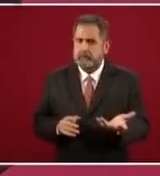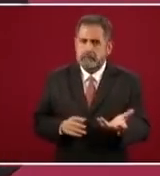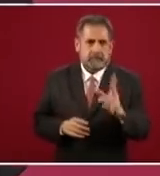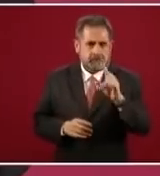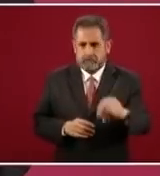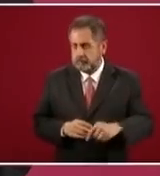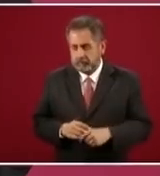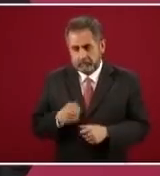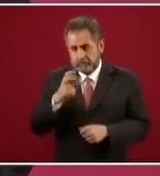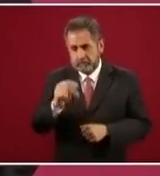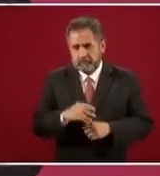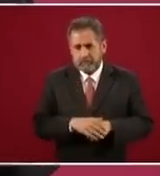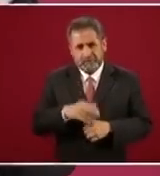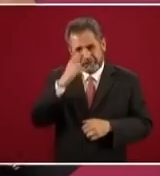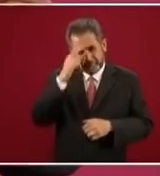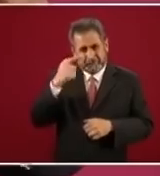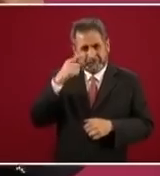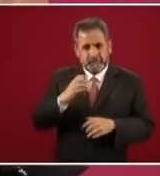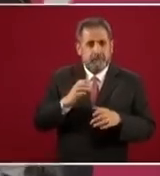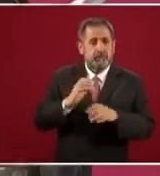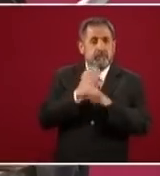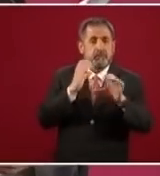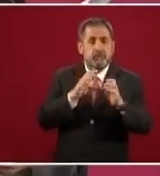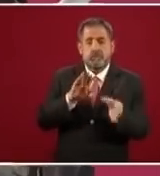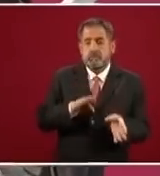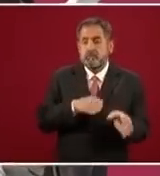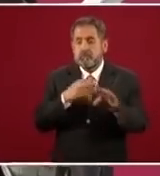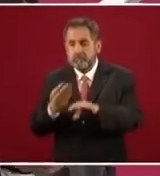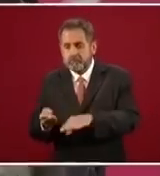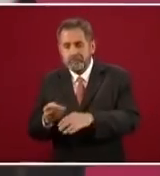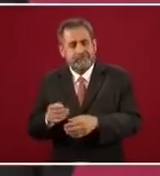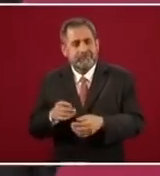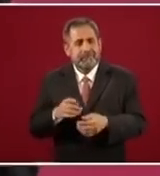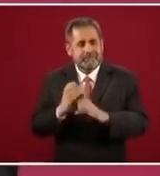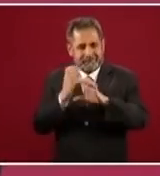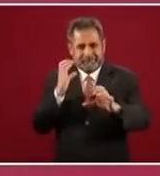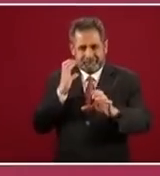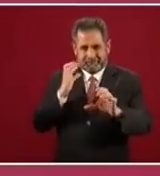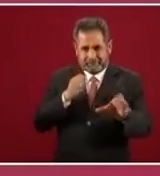se volteó un vehículo y murieron 3, 4, 5,